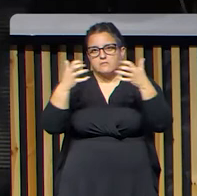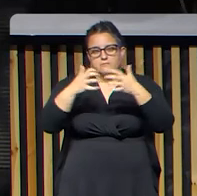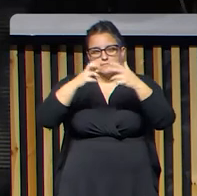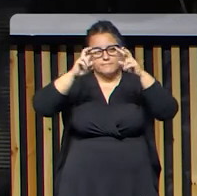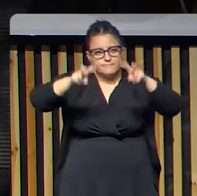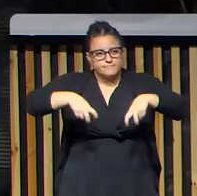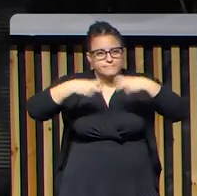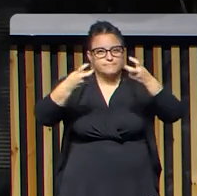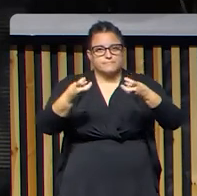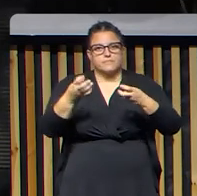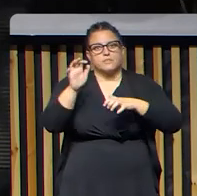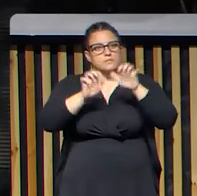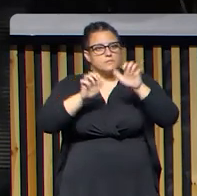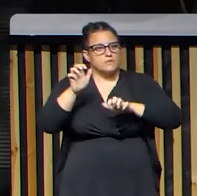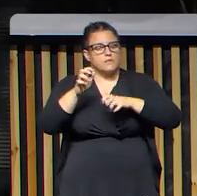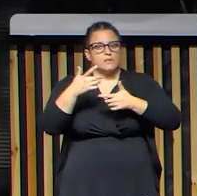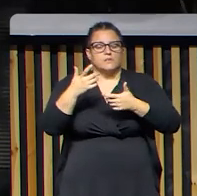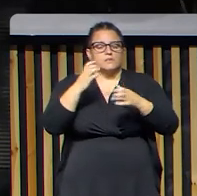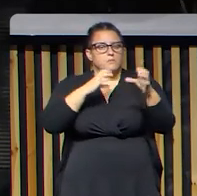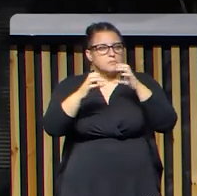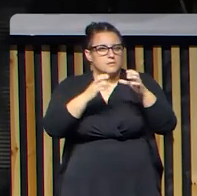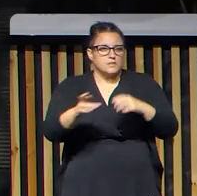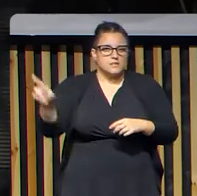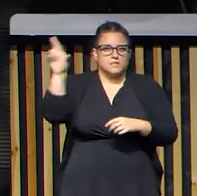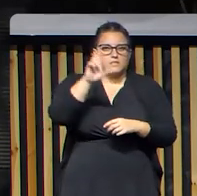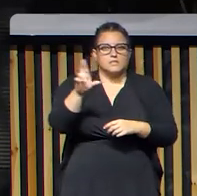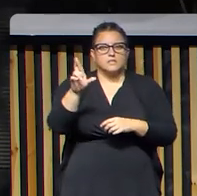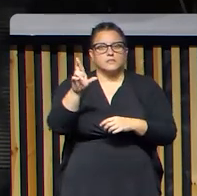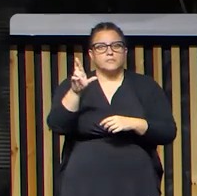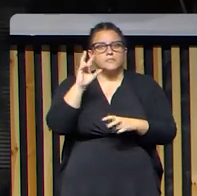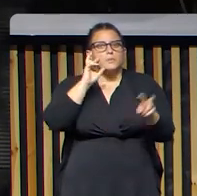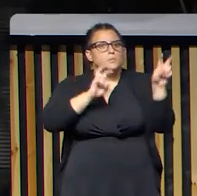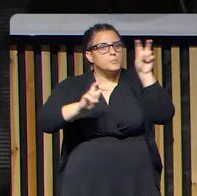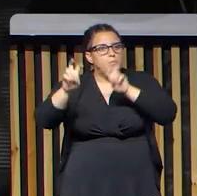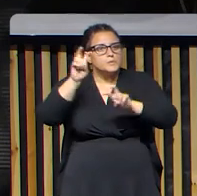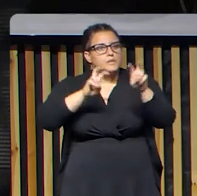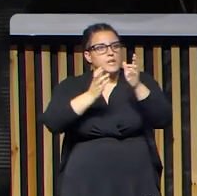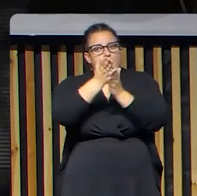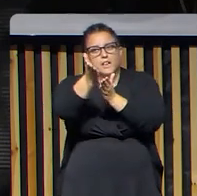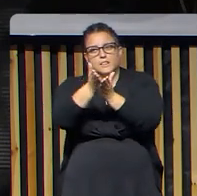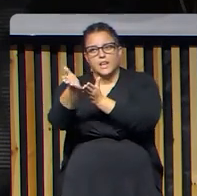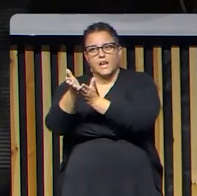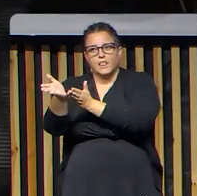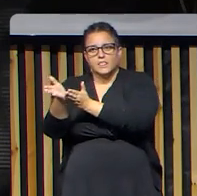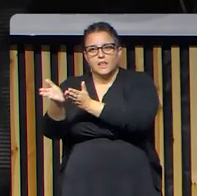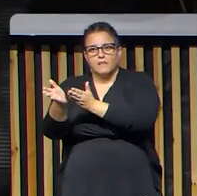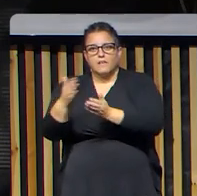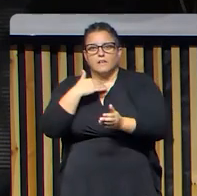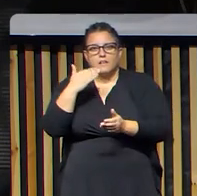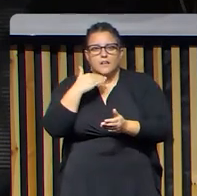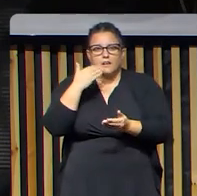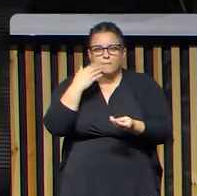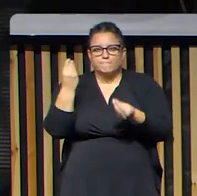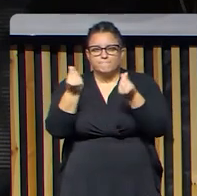reevaluar re comunicar buscar alternativas a algo que sea percibido que